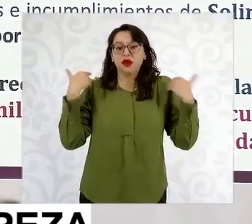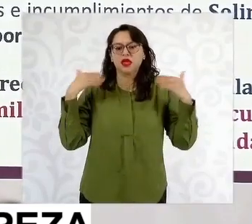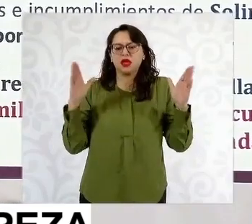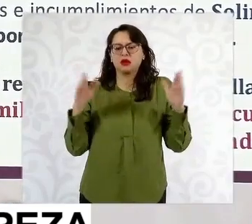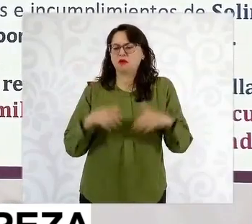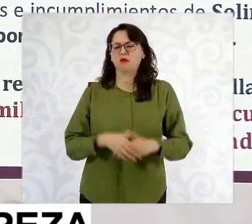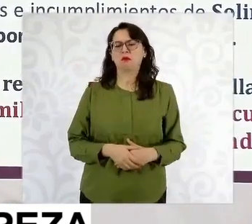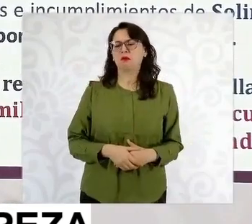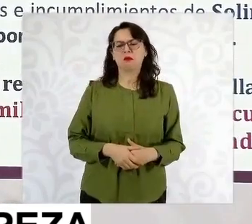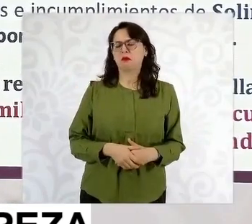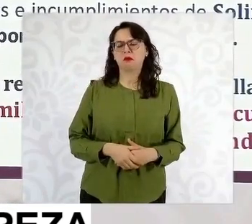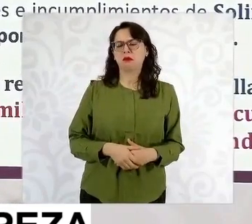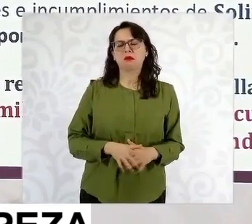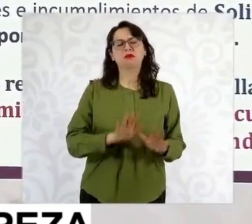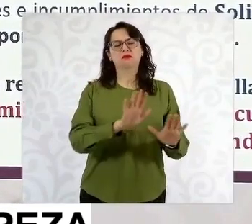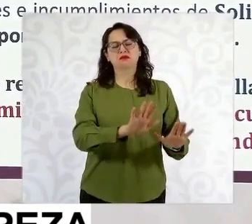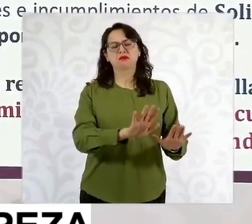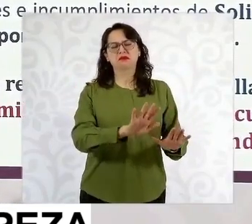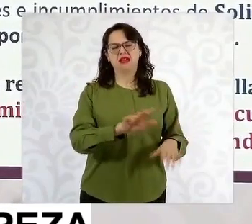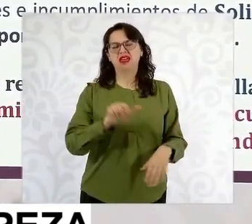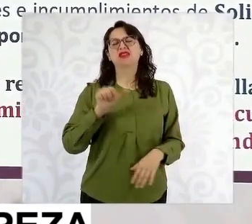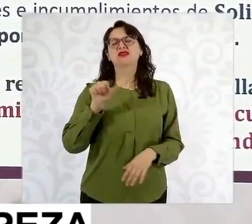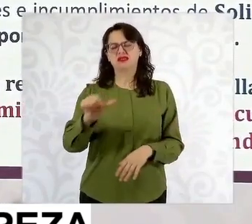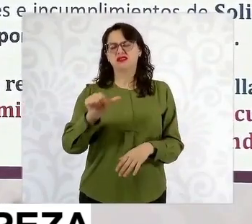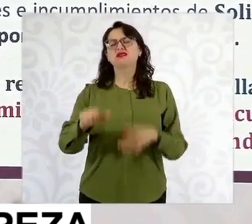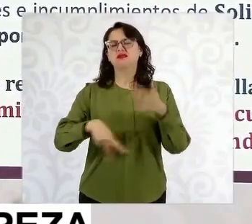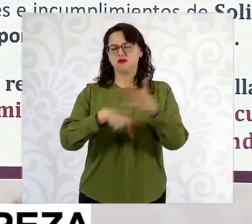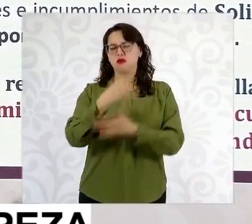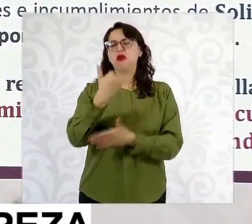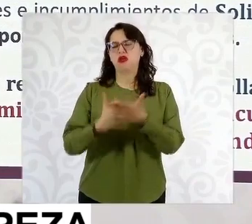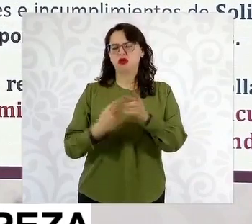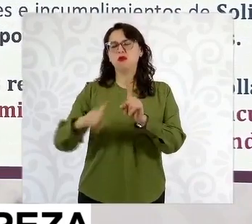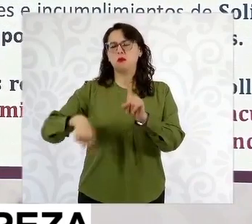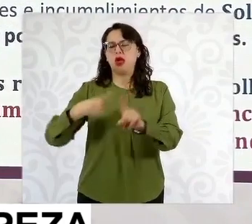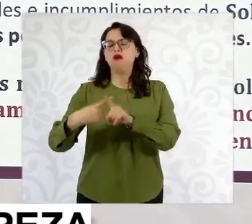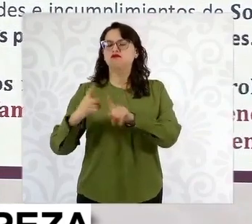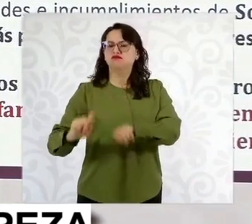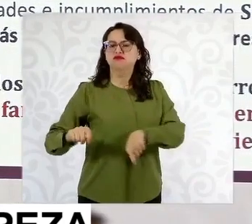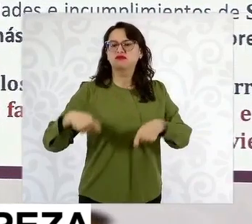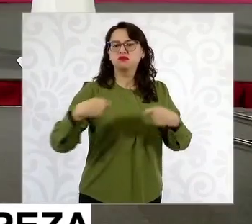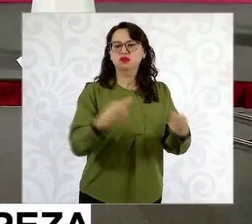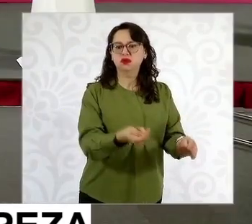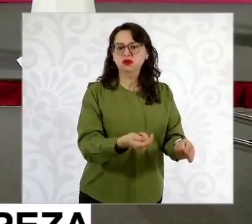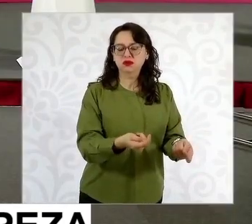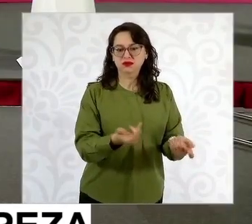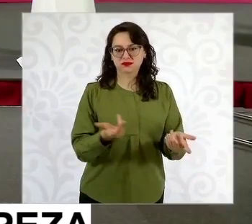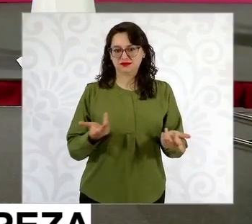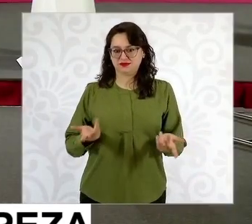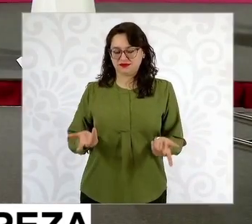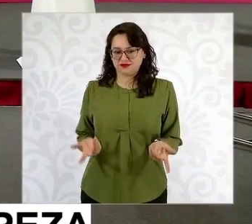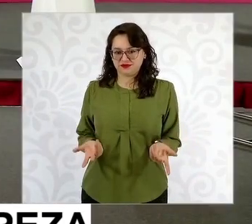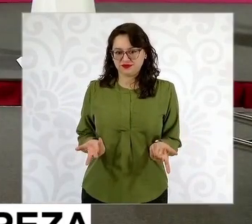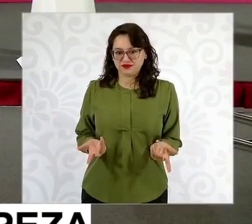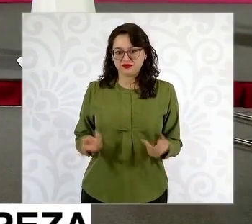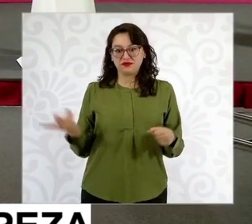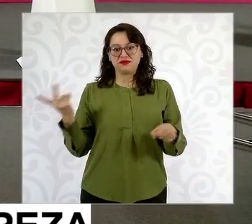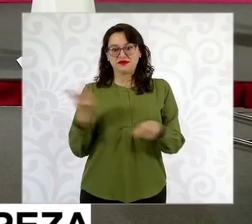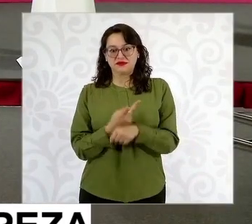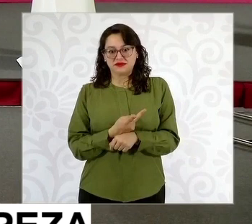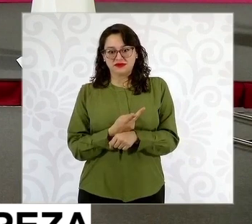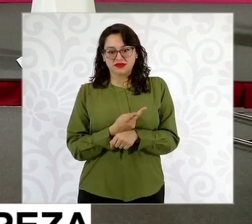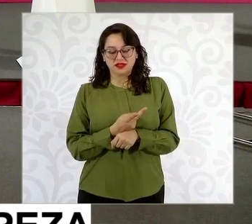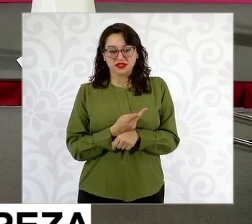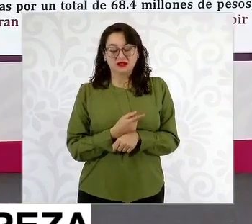les autorizaron 16 proyectos más por parte del sector trabajadores. Entonces Solimex dejó de entregar recursos